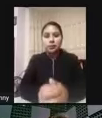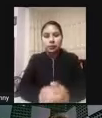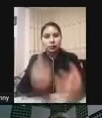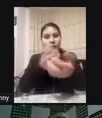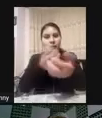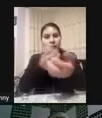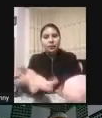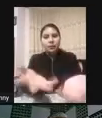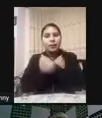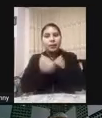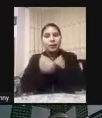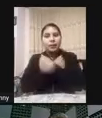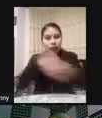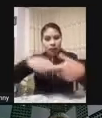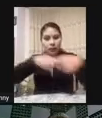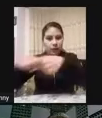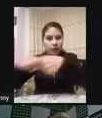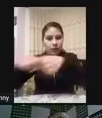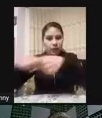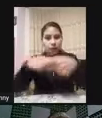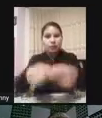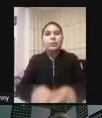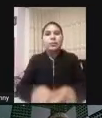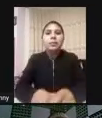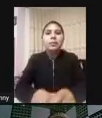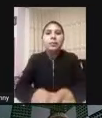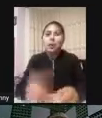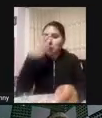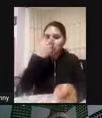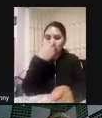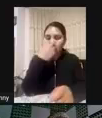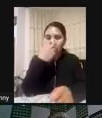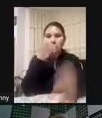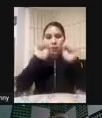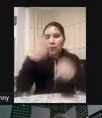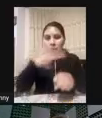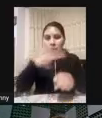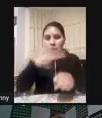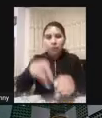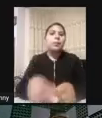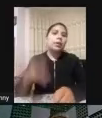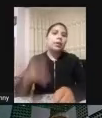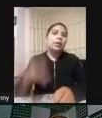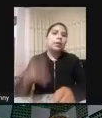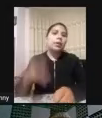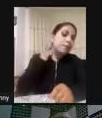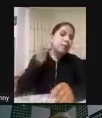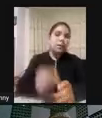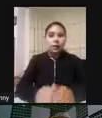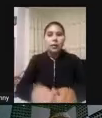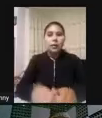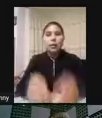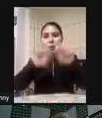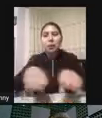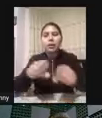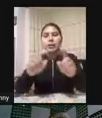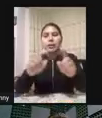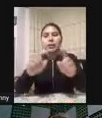a todos aquellos que nos sintonizan a través de la transmisión en vivo en Facebook. Pueden mandar sus preguntas a través de